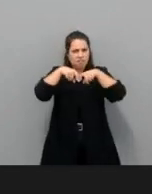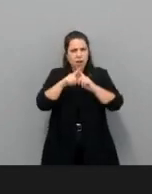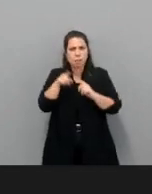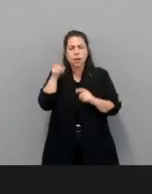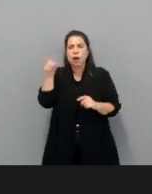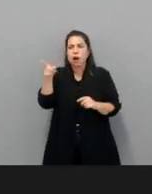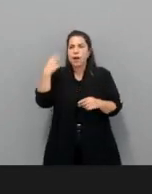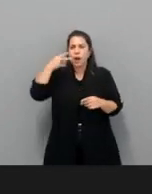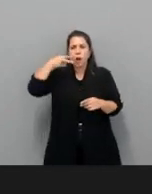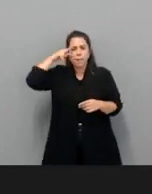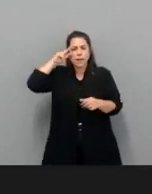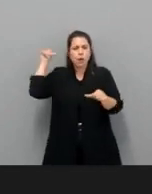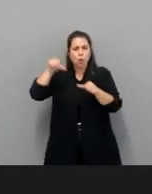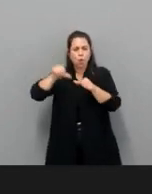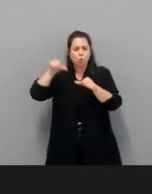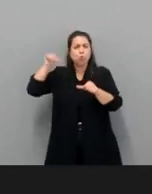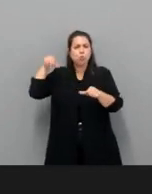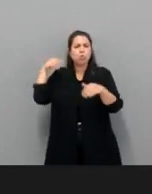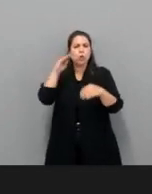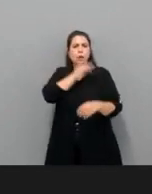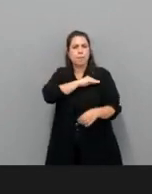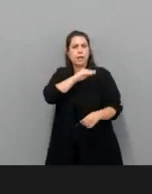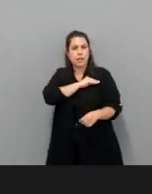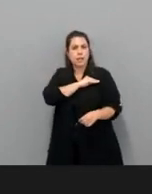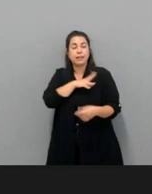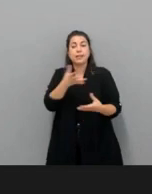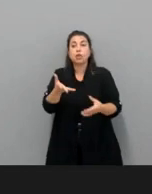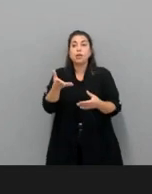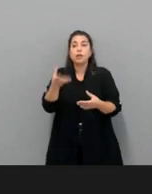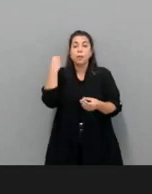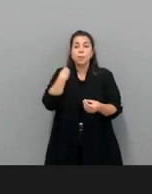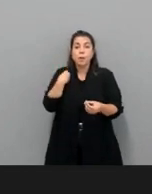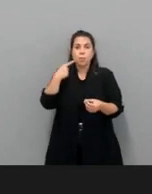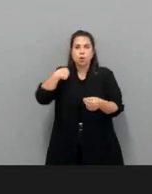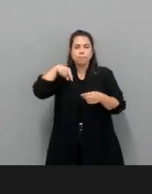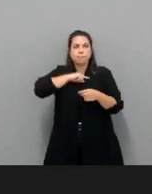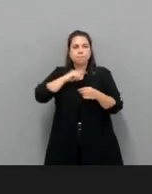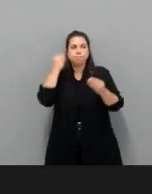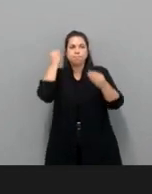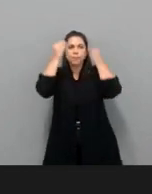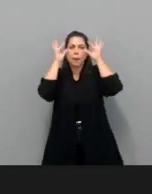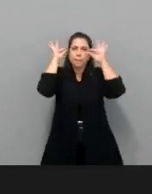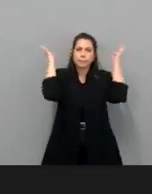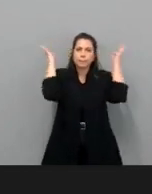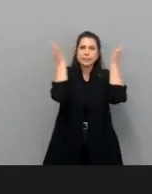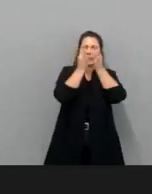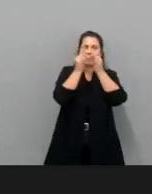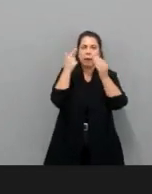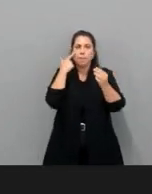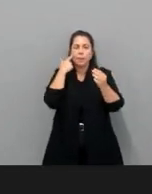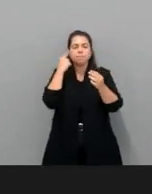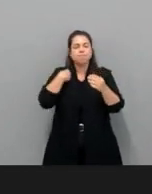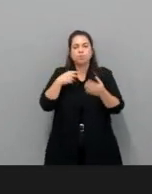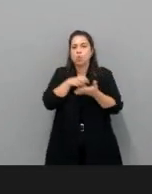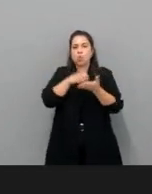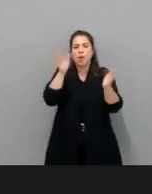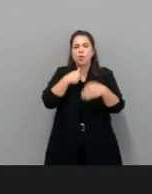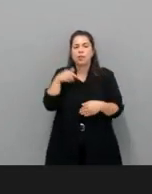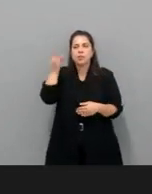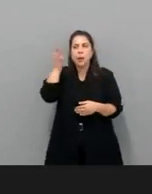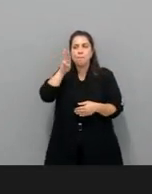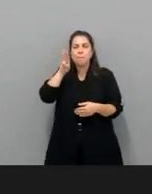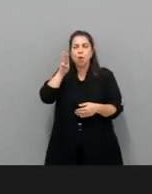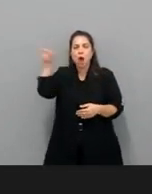muchísimo conocimiento. Con lo cual, cuando planteábamos este seminario, no dudé ni un segundo en que era la persona indicada